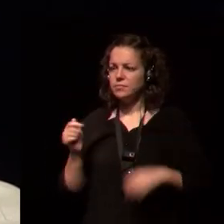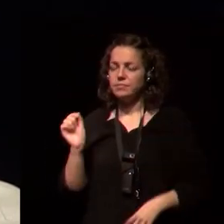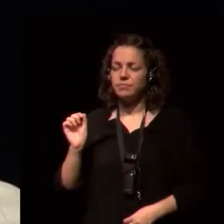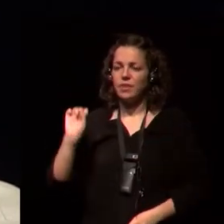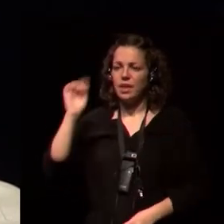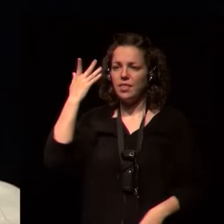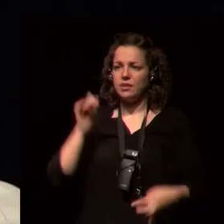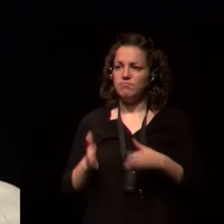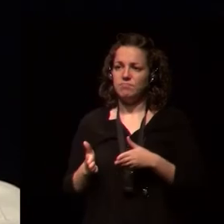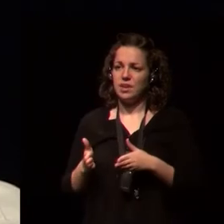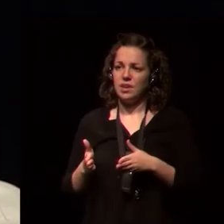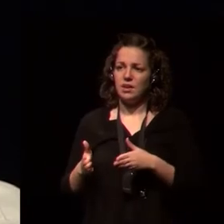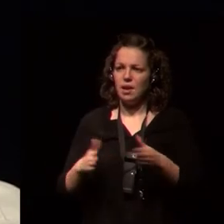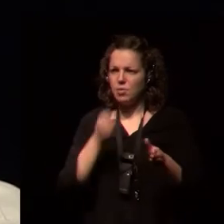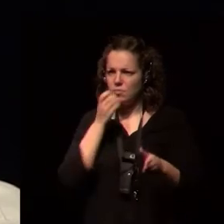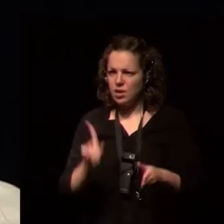encaminadas,